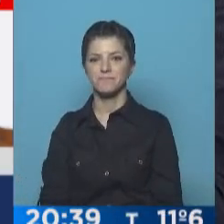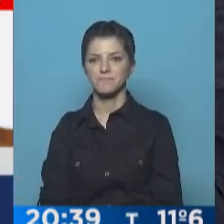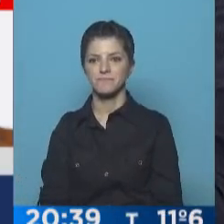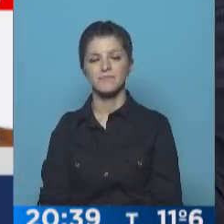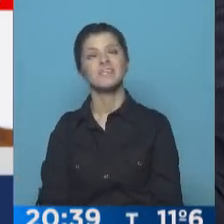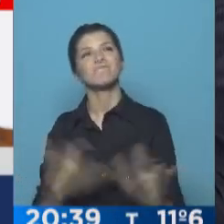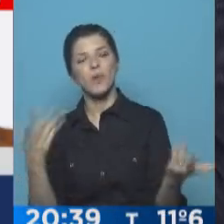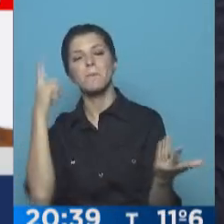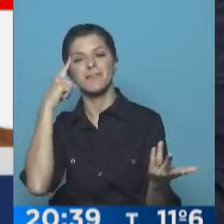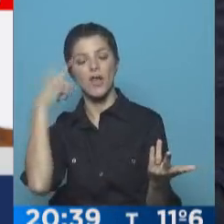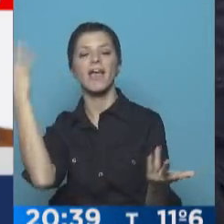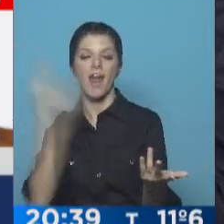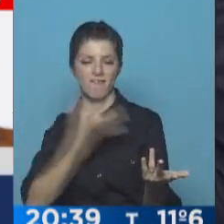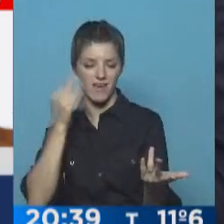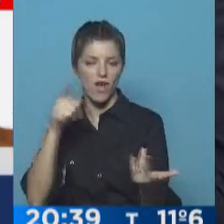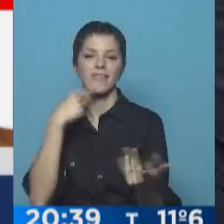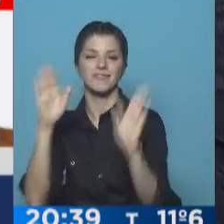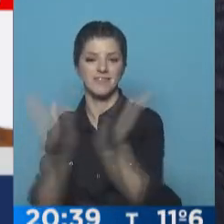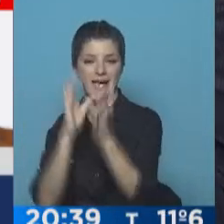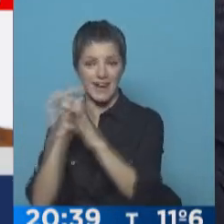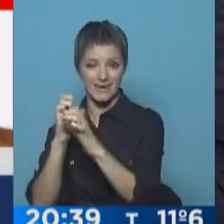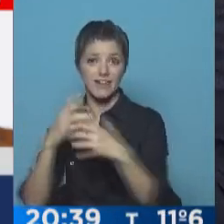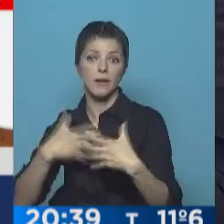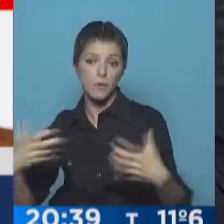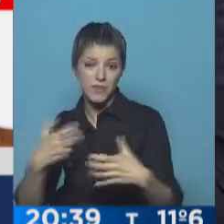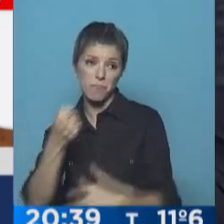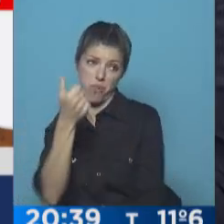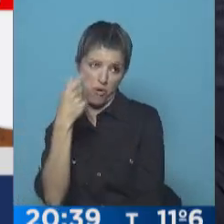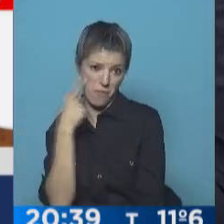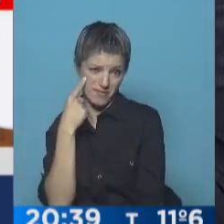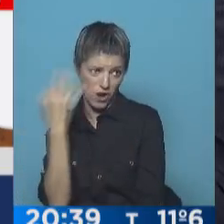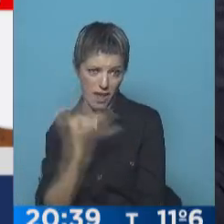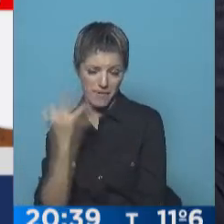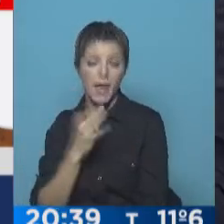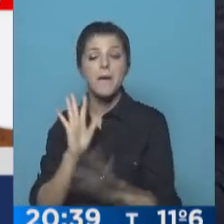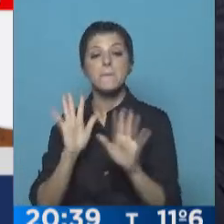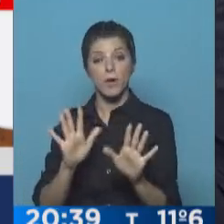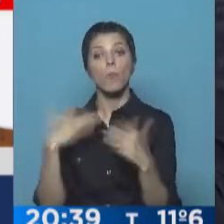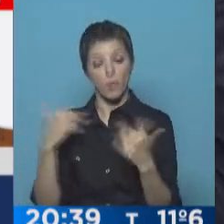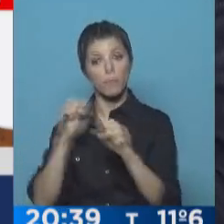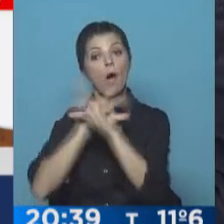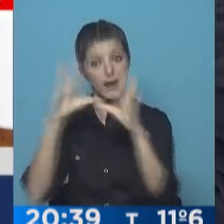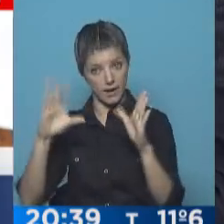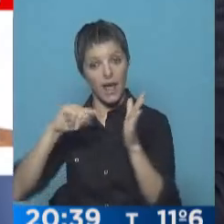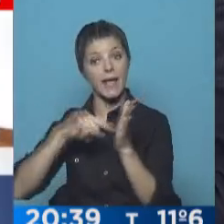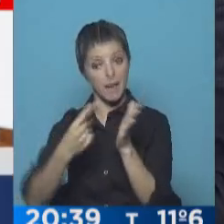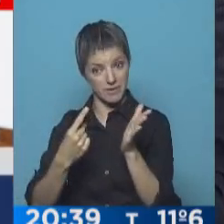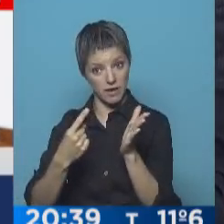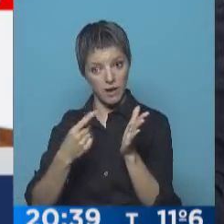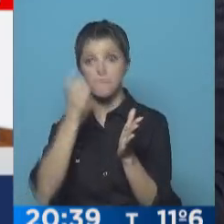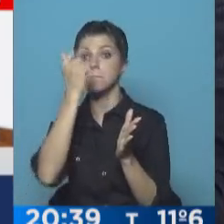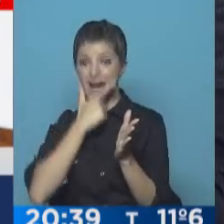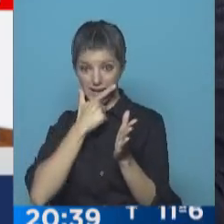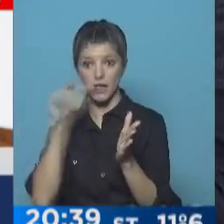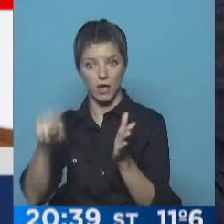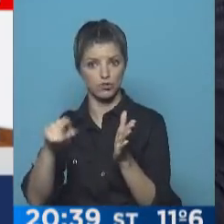Los que creyeron en Clarín y Lilita fueron muy poquitos. De todas maneras, no se puede negar que en la capital el macrismo hizo